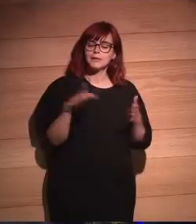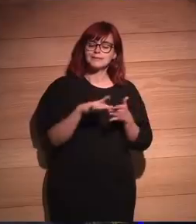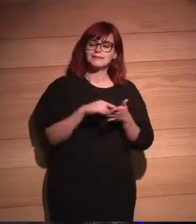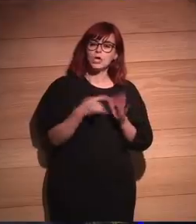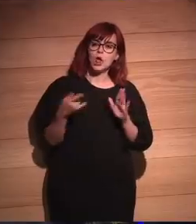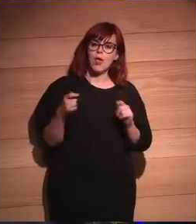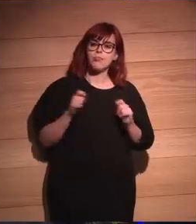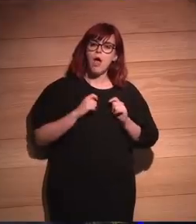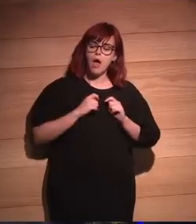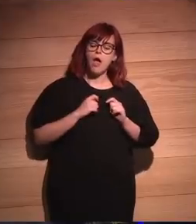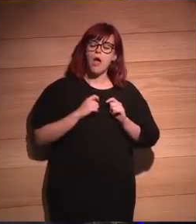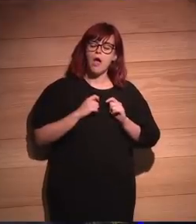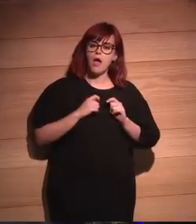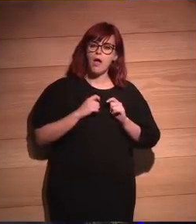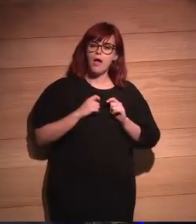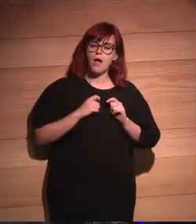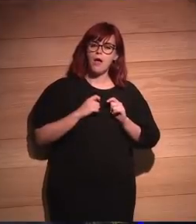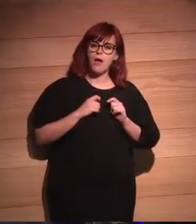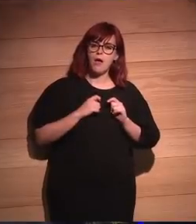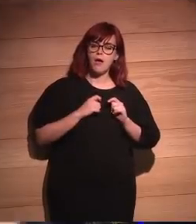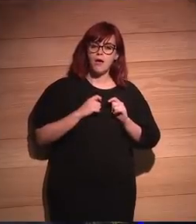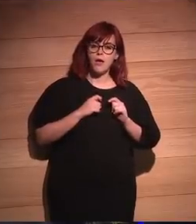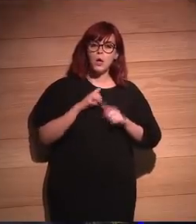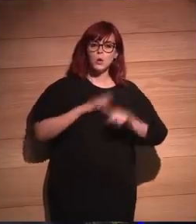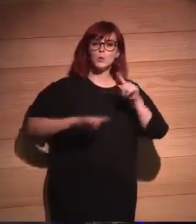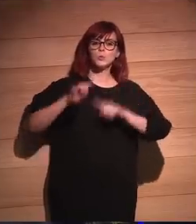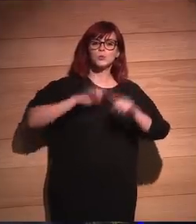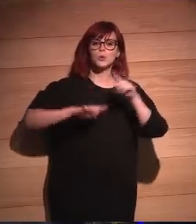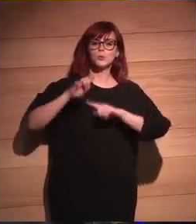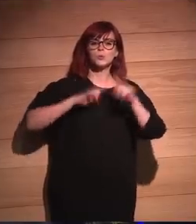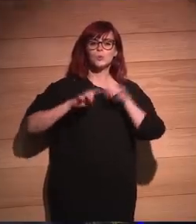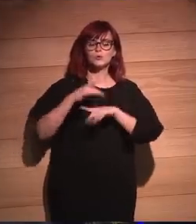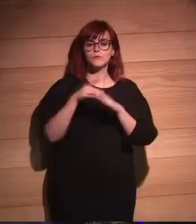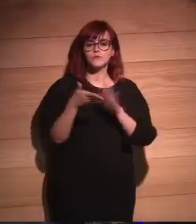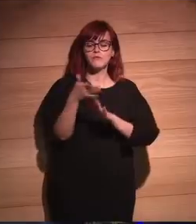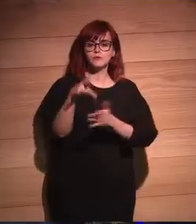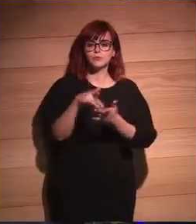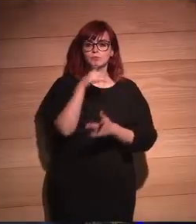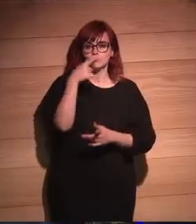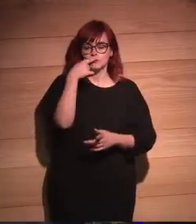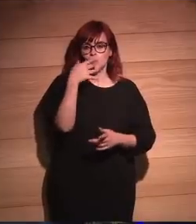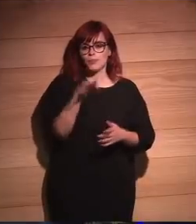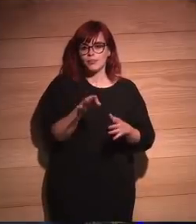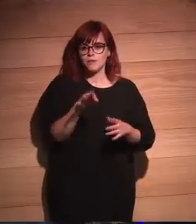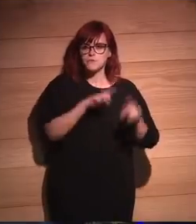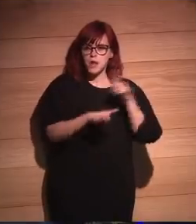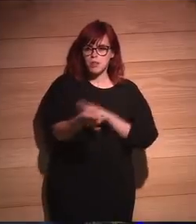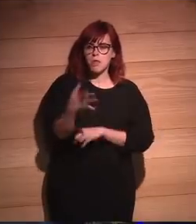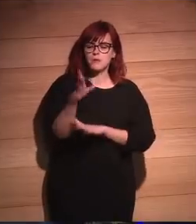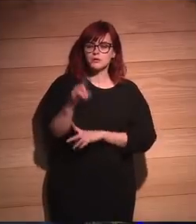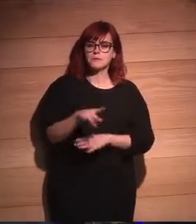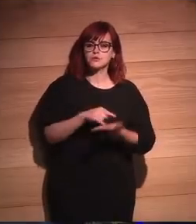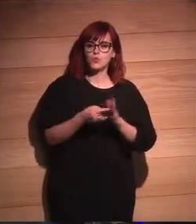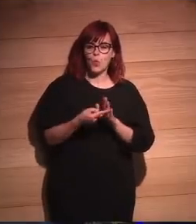nos va a ayudar a abordar esos problemas, ¿no? Nos planteará unos cuantos, no digo que no, pero también nos va a ayudar